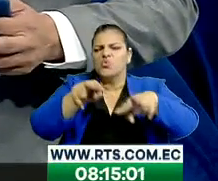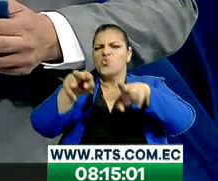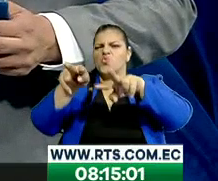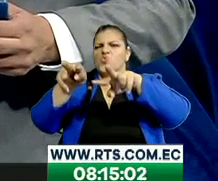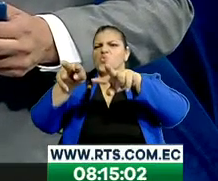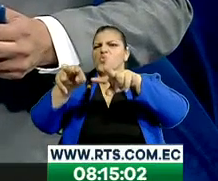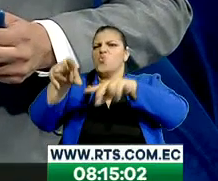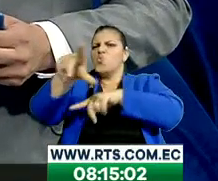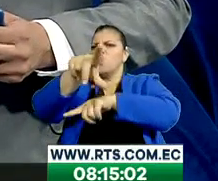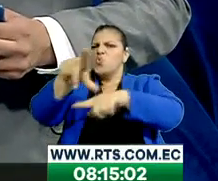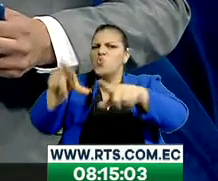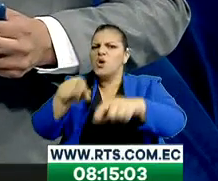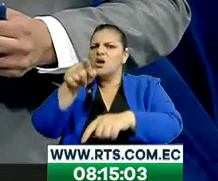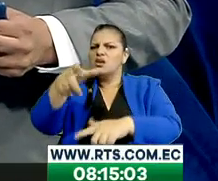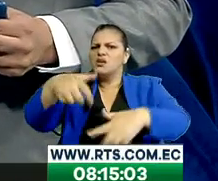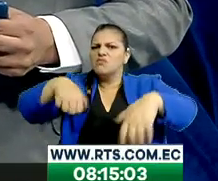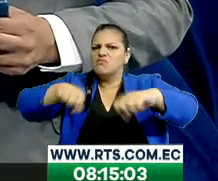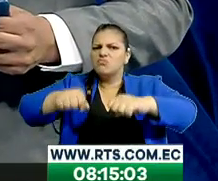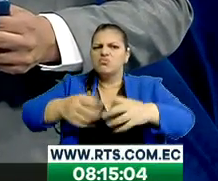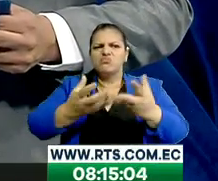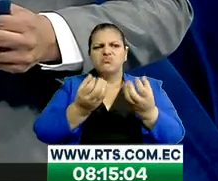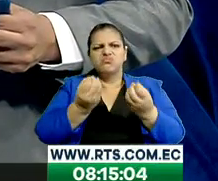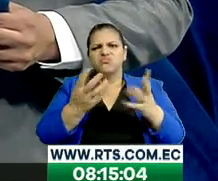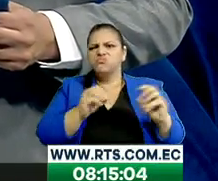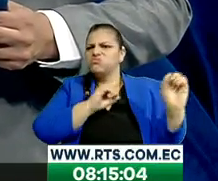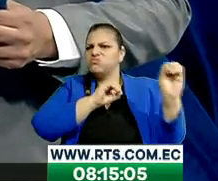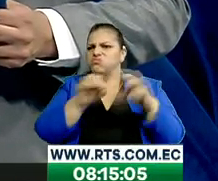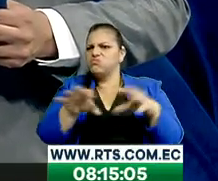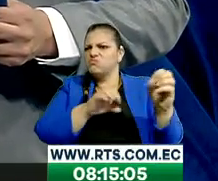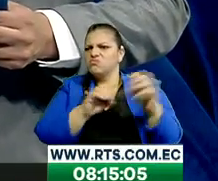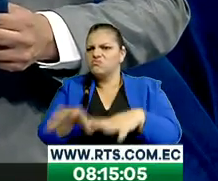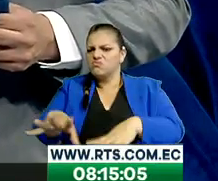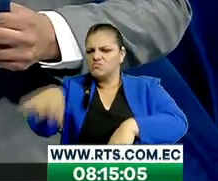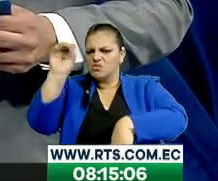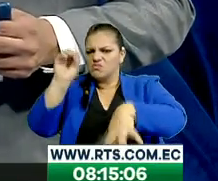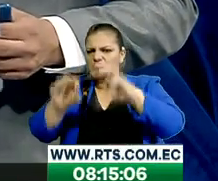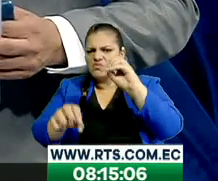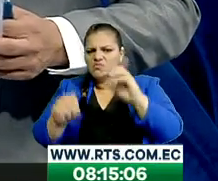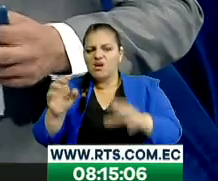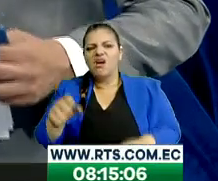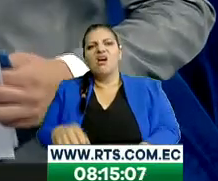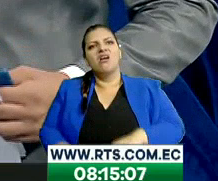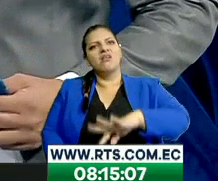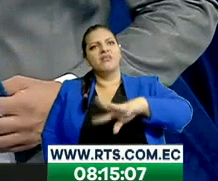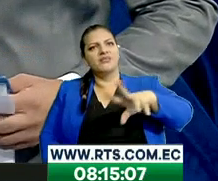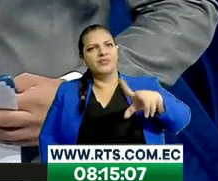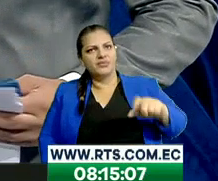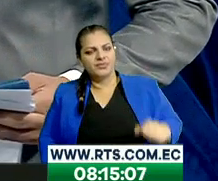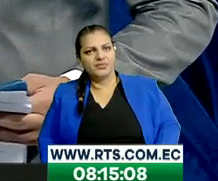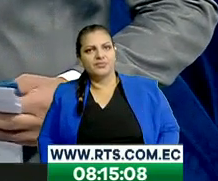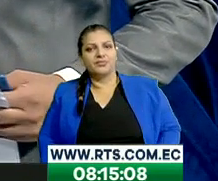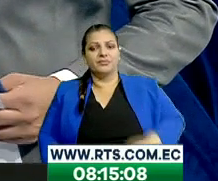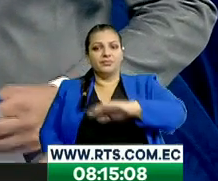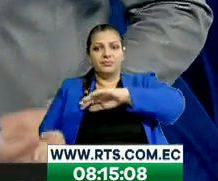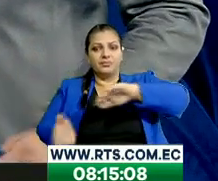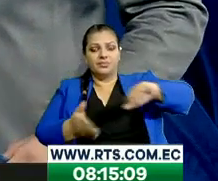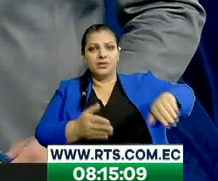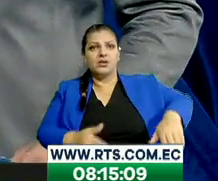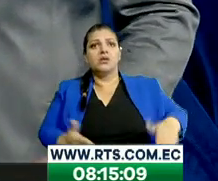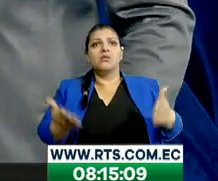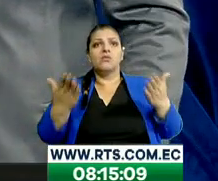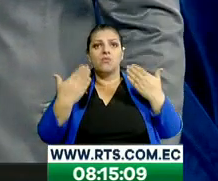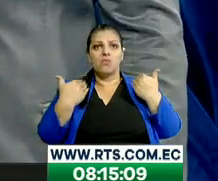En otro caso, agentes aduaneros decomisaron decenas de prendas de vestir falsificadas. Ambos procedimientos se efectuaron esta madrugada aquí en la ciudad de